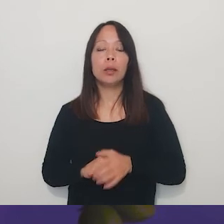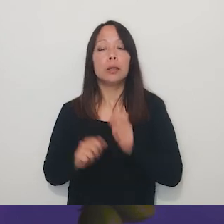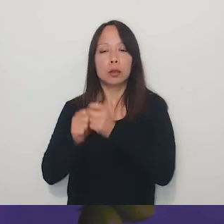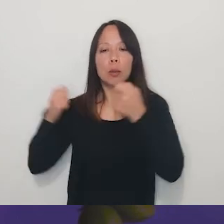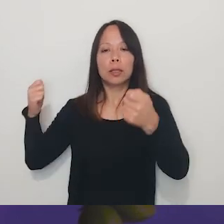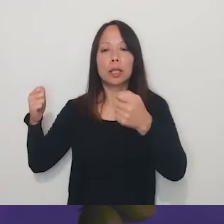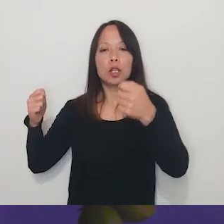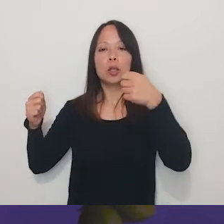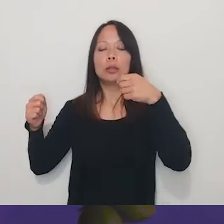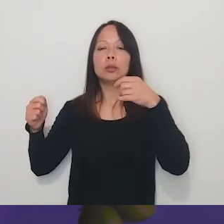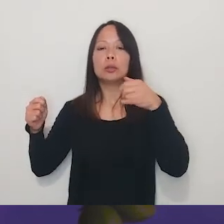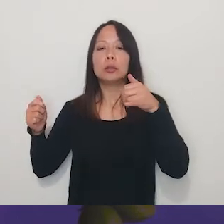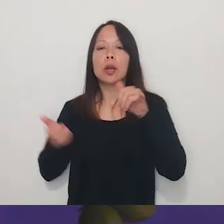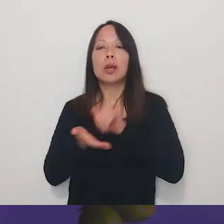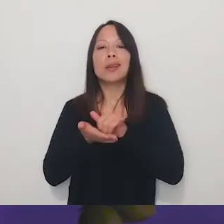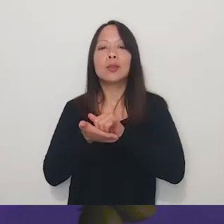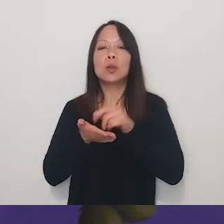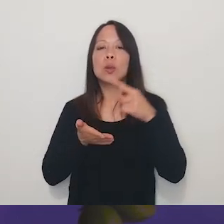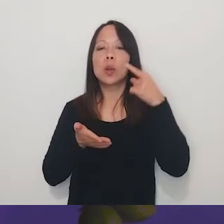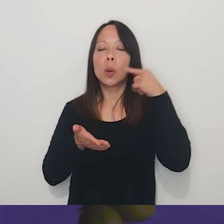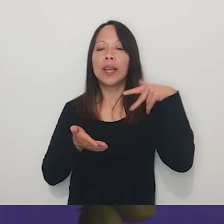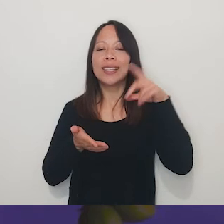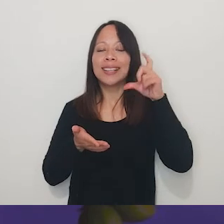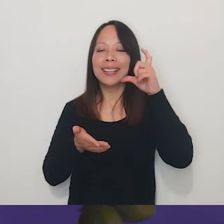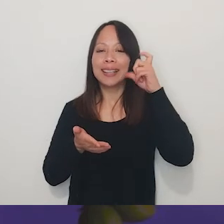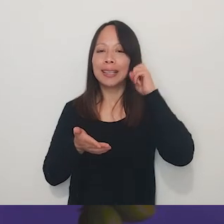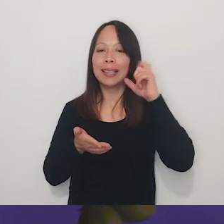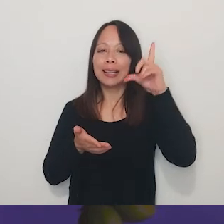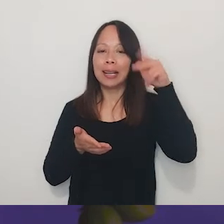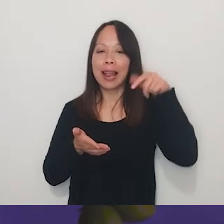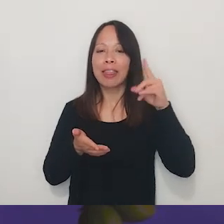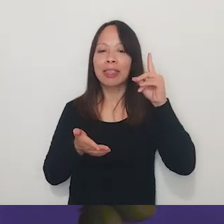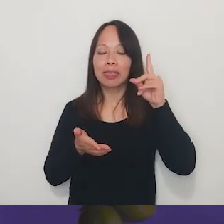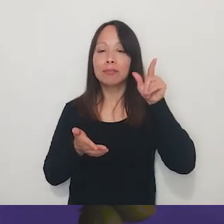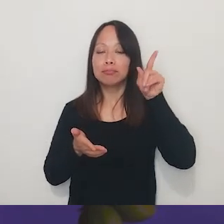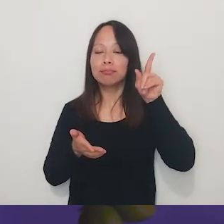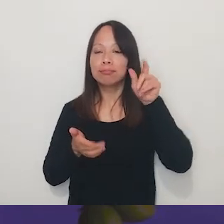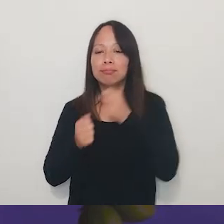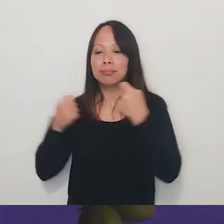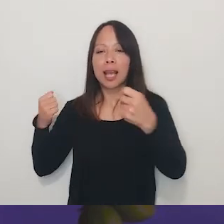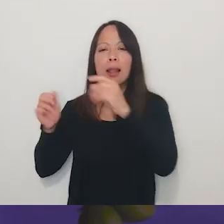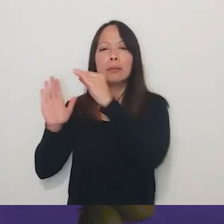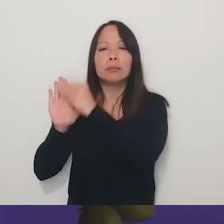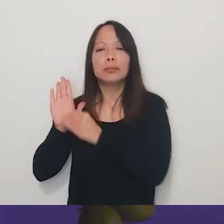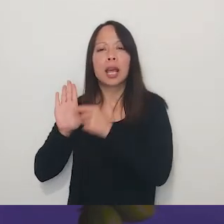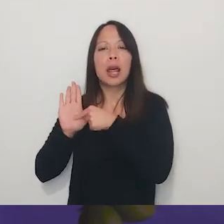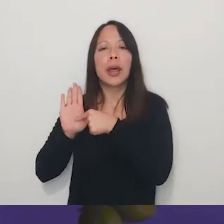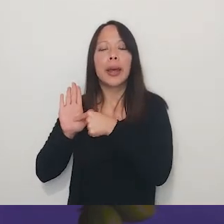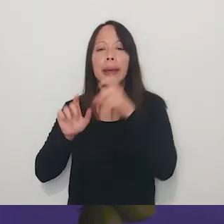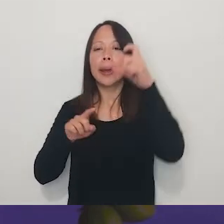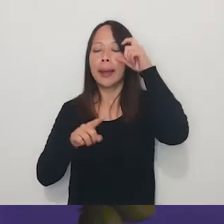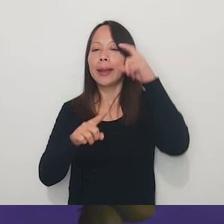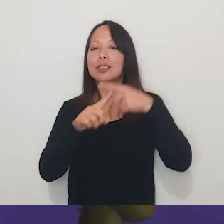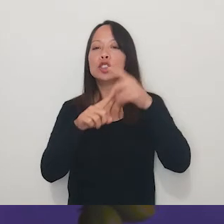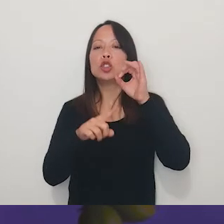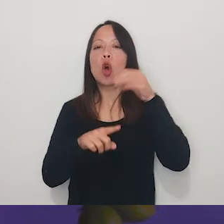Bueno, esto fue publicado en New England, o sea, realmente es un artículo que es un dato que es importante. Entonces, ¿por qué no se puede evitar el